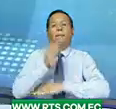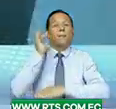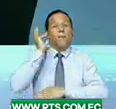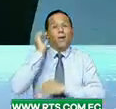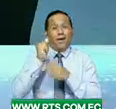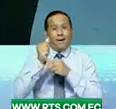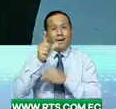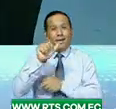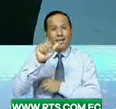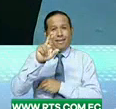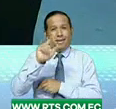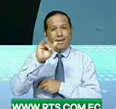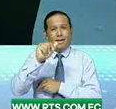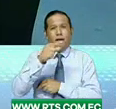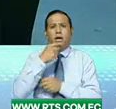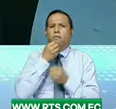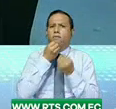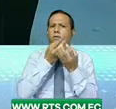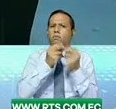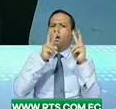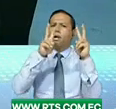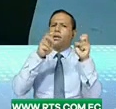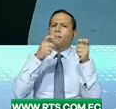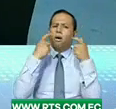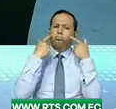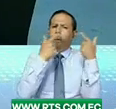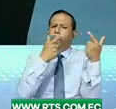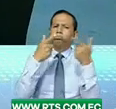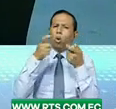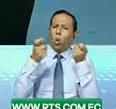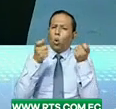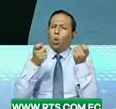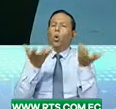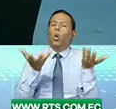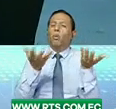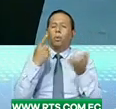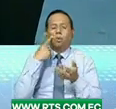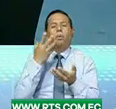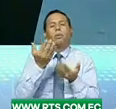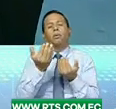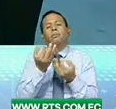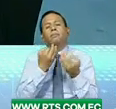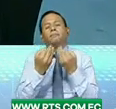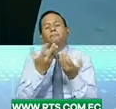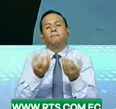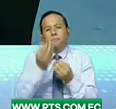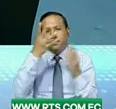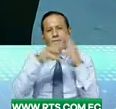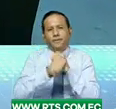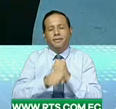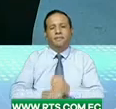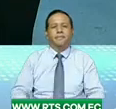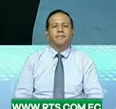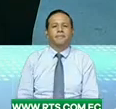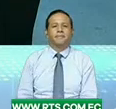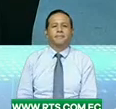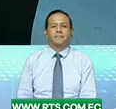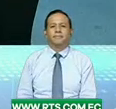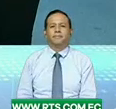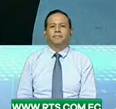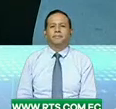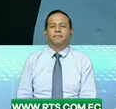tiene toda la información sobre los operativos de control que se llevan a cabo. Adriana, infórmanos, por favor. Buenas noches.